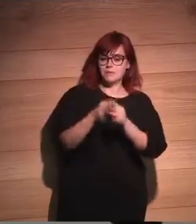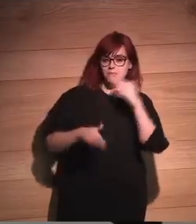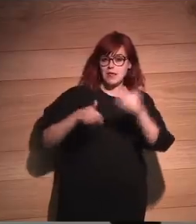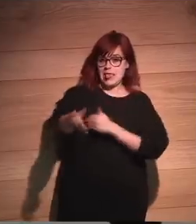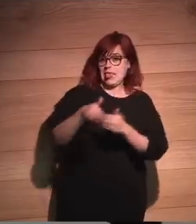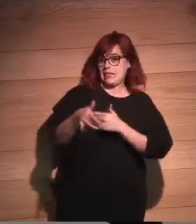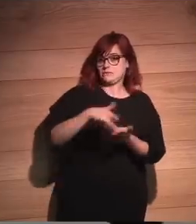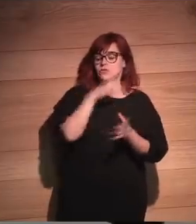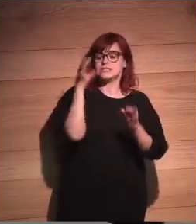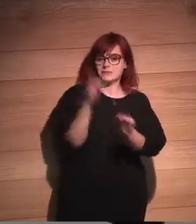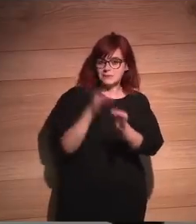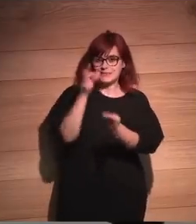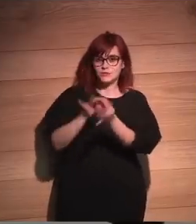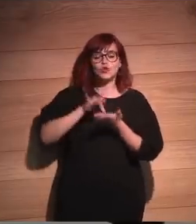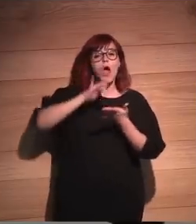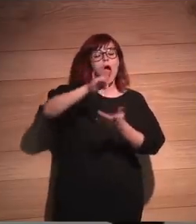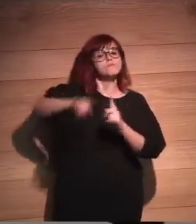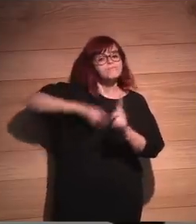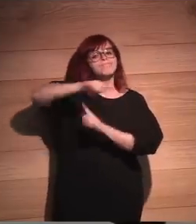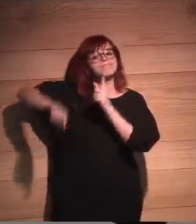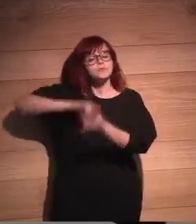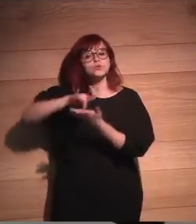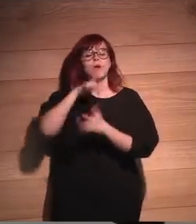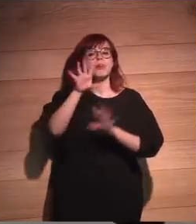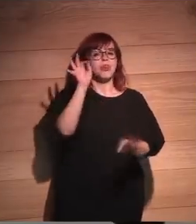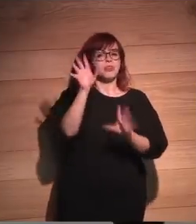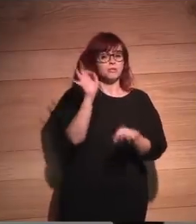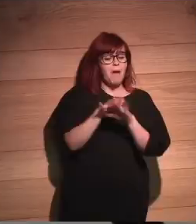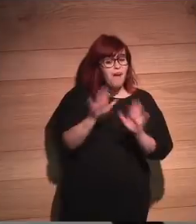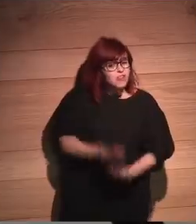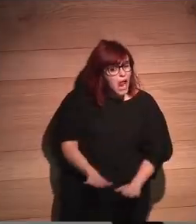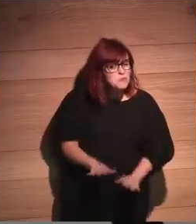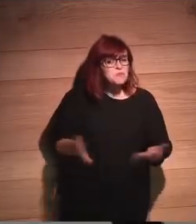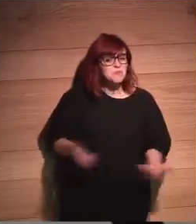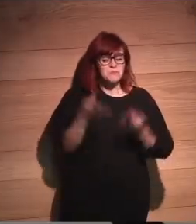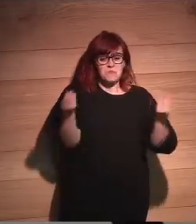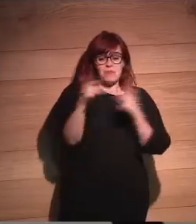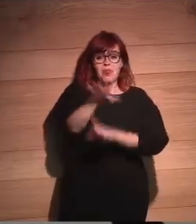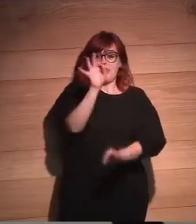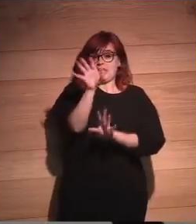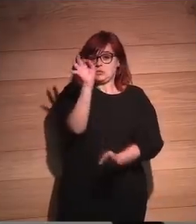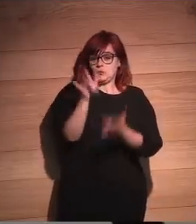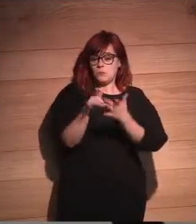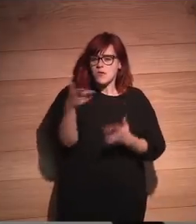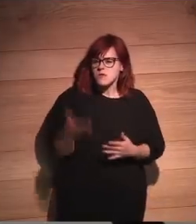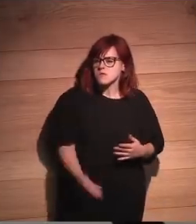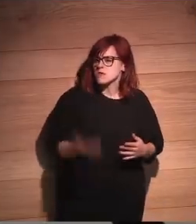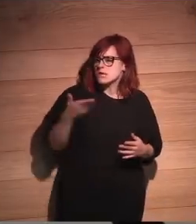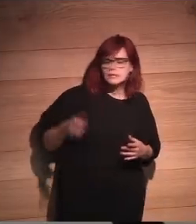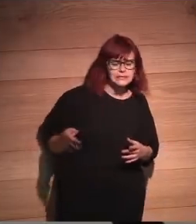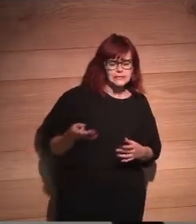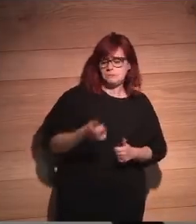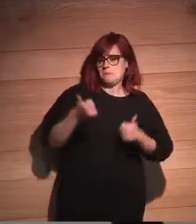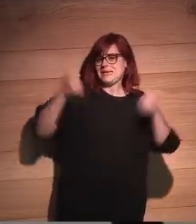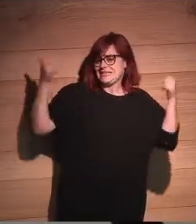los septiembres, hace una reunión y se toman decisiones, pero que al final las únicas decisiones de peso,